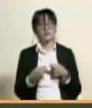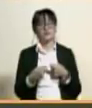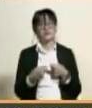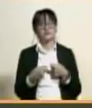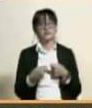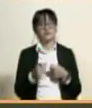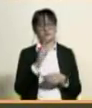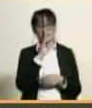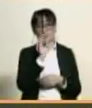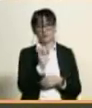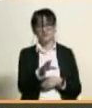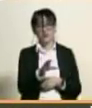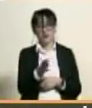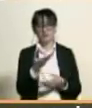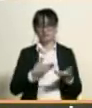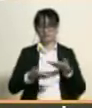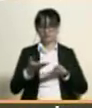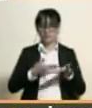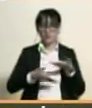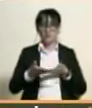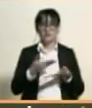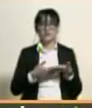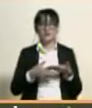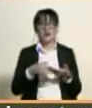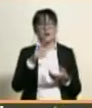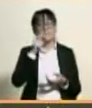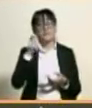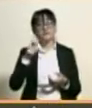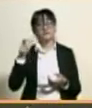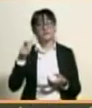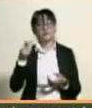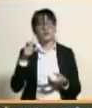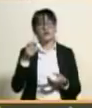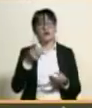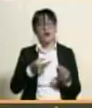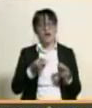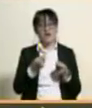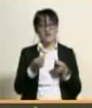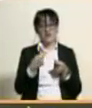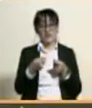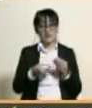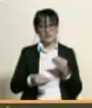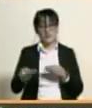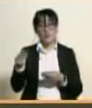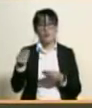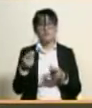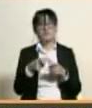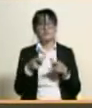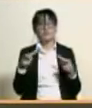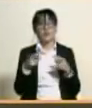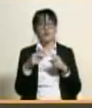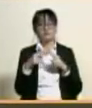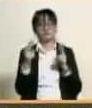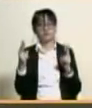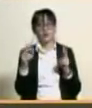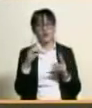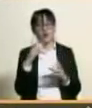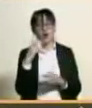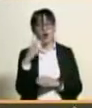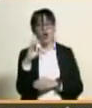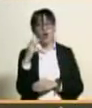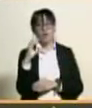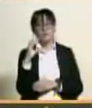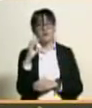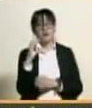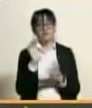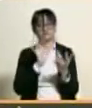pagaban, depositaban, hacían transacciones a las personas que llevaban en efectivo el billete a la frontera